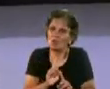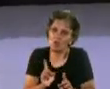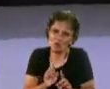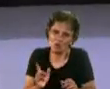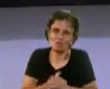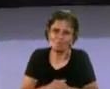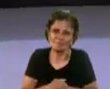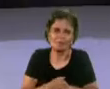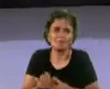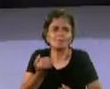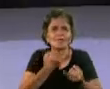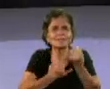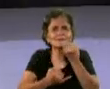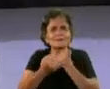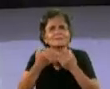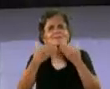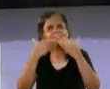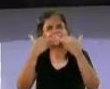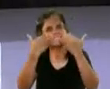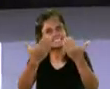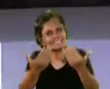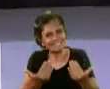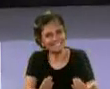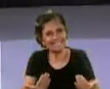agradecemos estos minutos con más noticias.